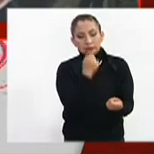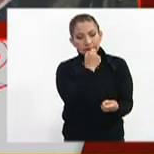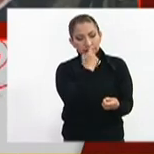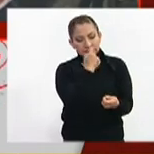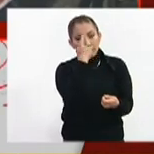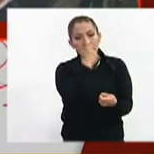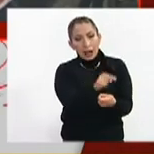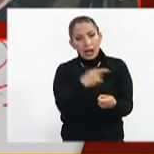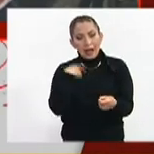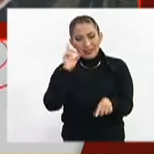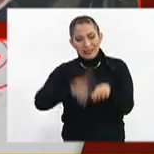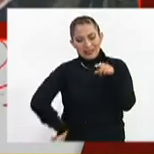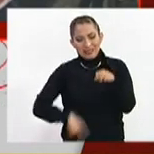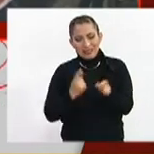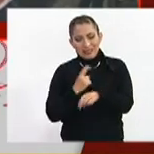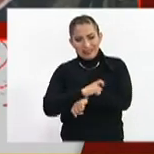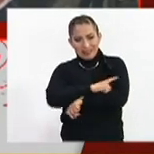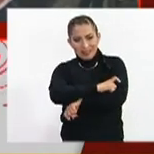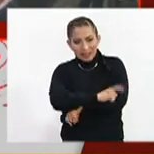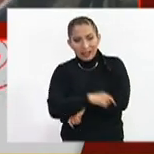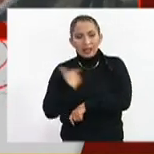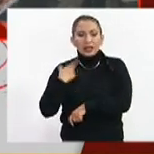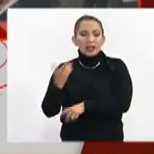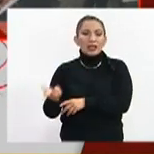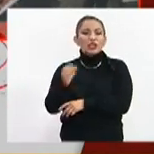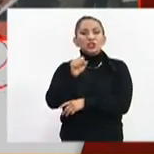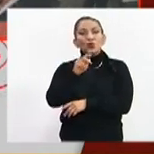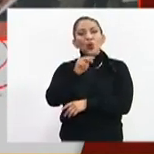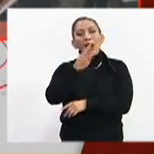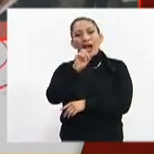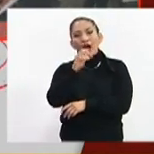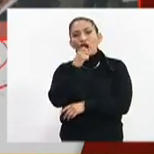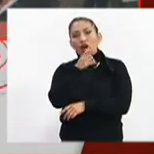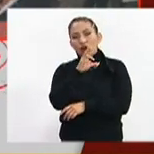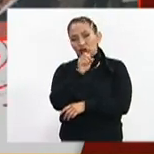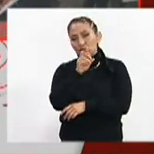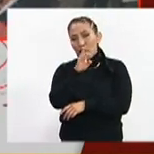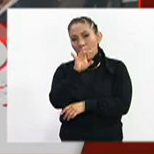medicina para desparasitar y también vidasuero oral por algún